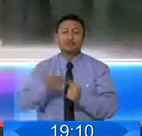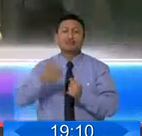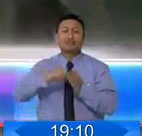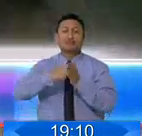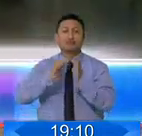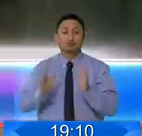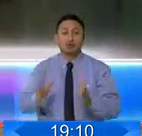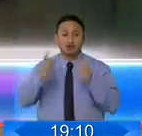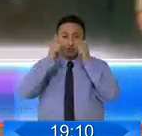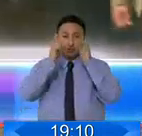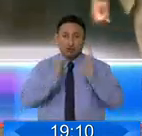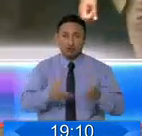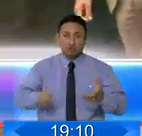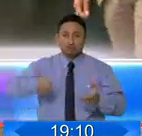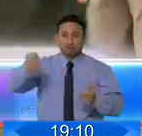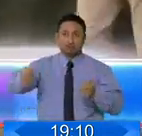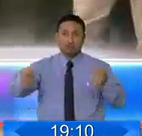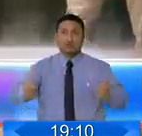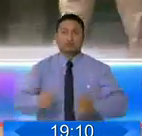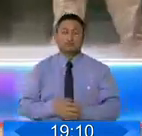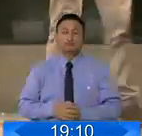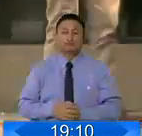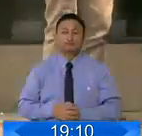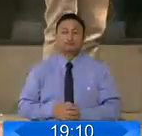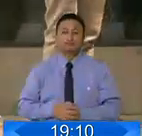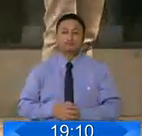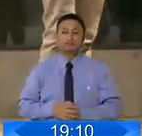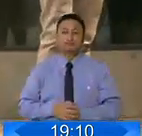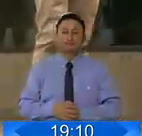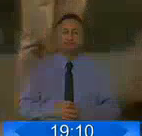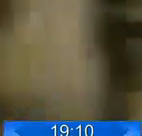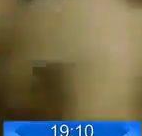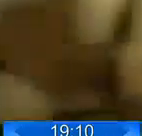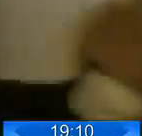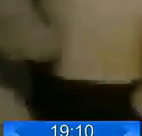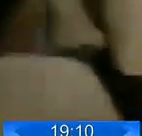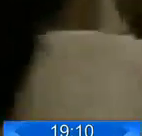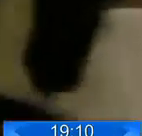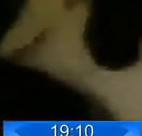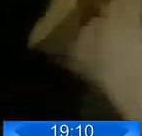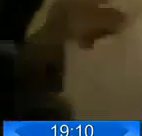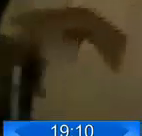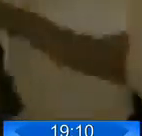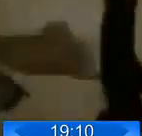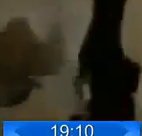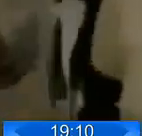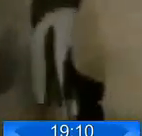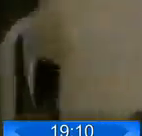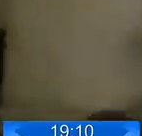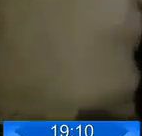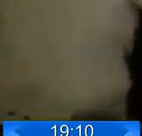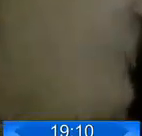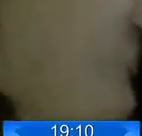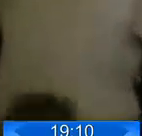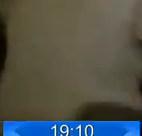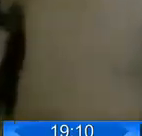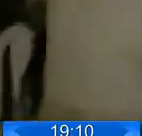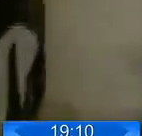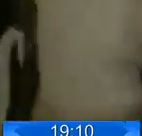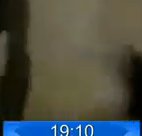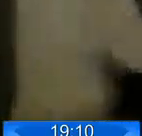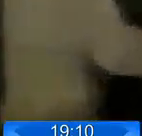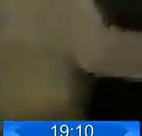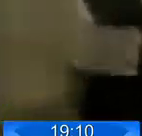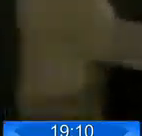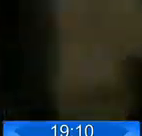y a la Fiscalía General del Estado. Informó Javier Gallo. En este momento, fuerte temblor en